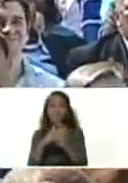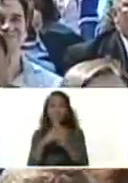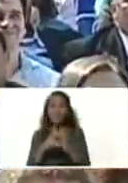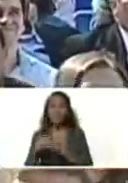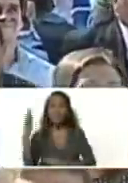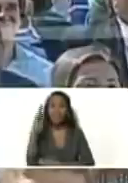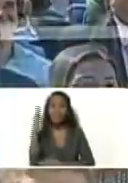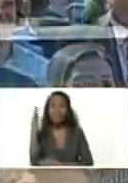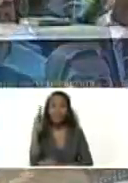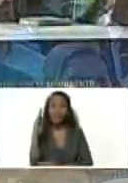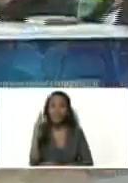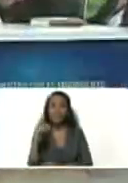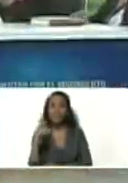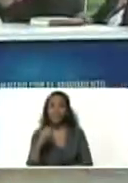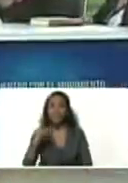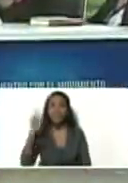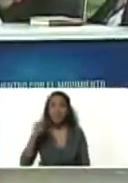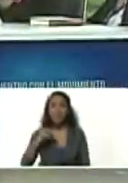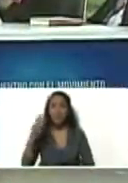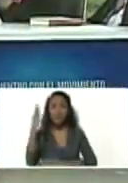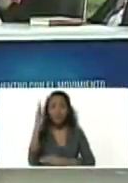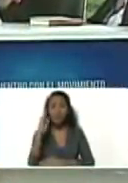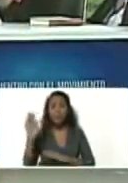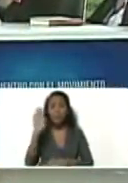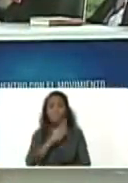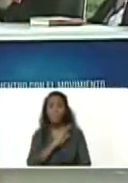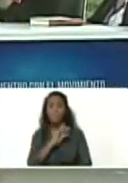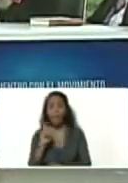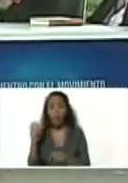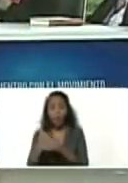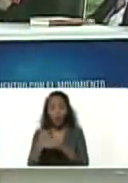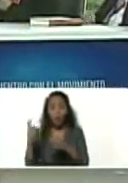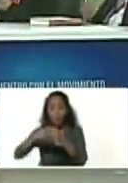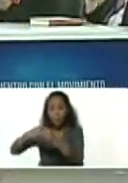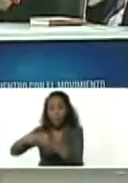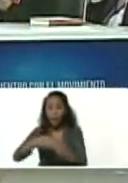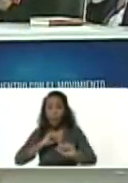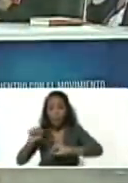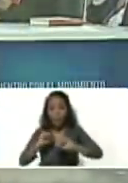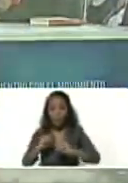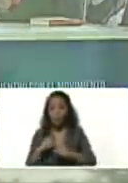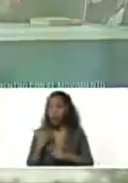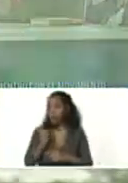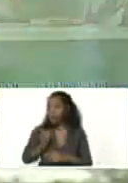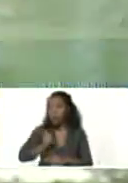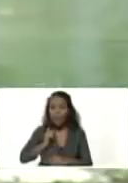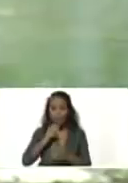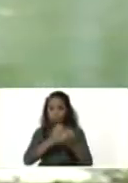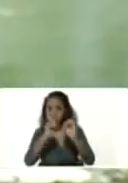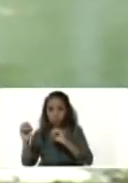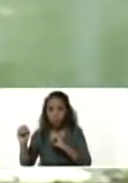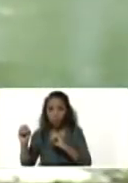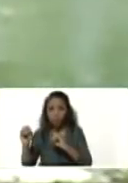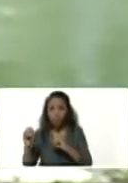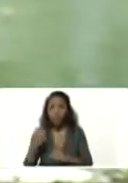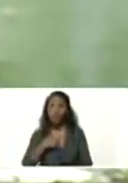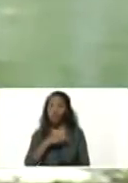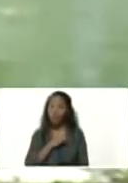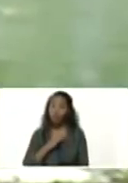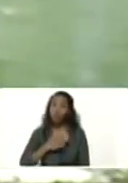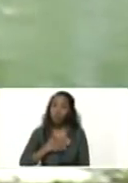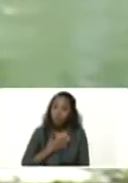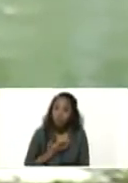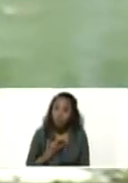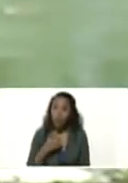ninguna. No solamente son las iglesias que pertenezcan al movimiento o que pertenezcan a X organización. Pero si nosotros pudiéramos ya